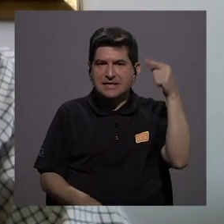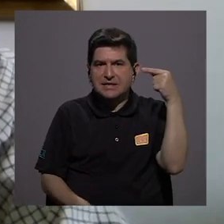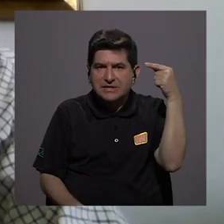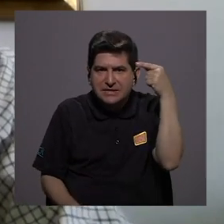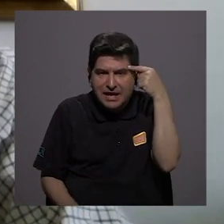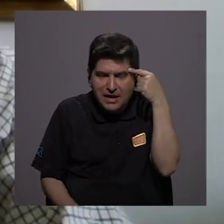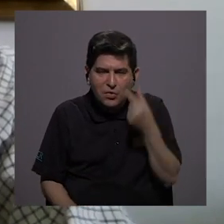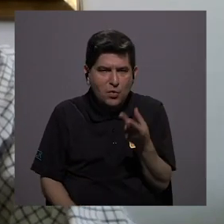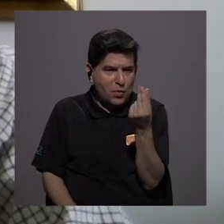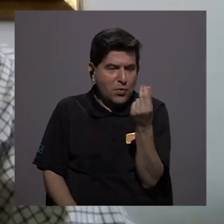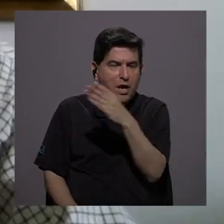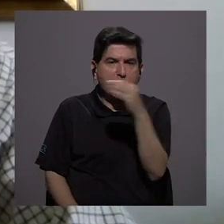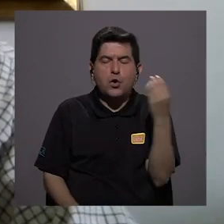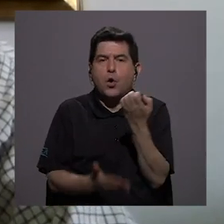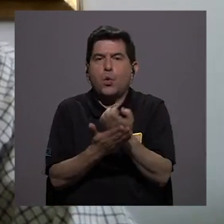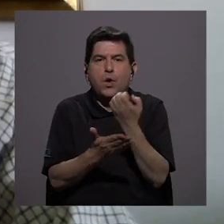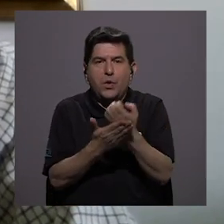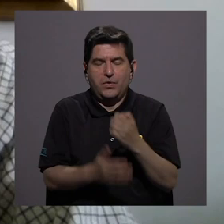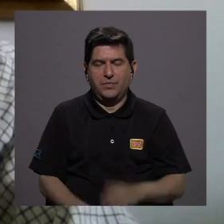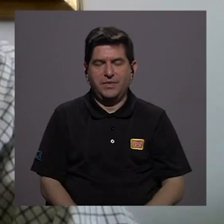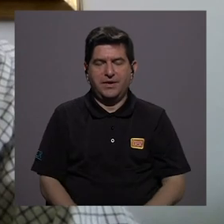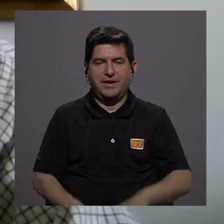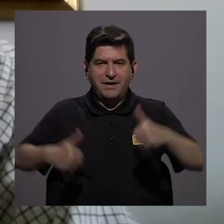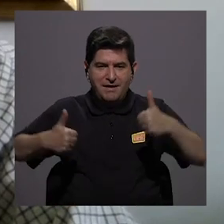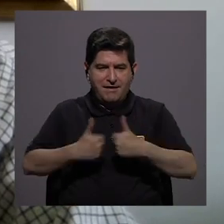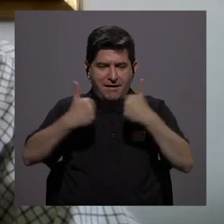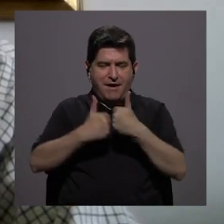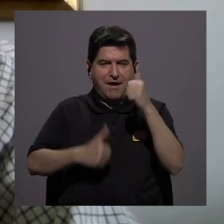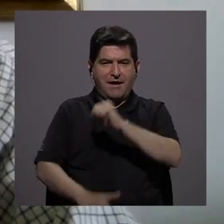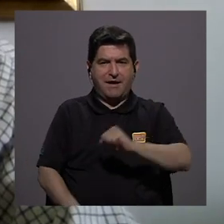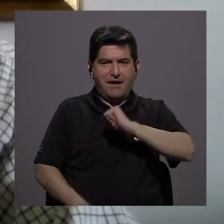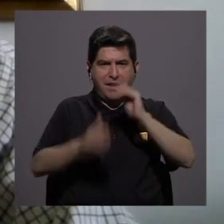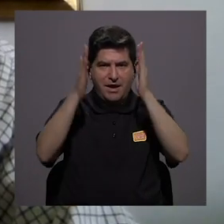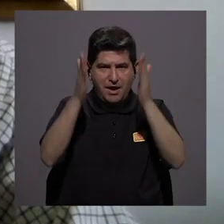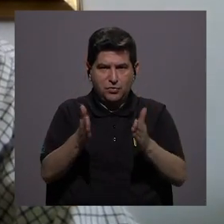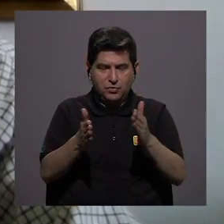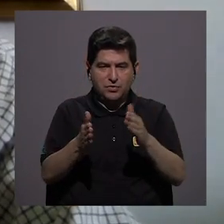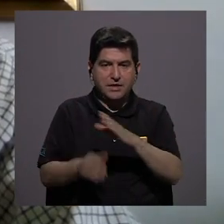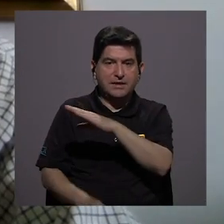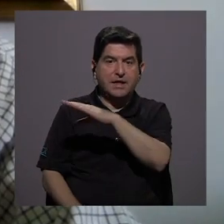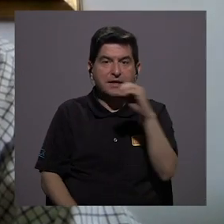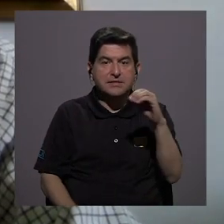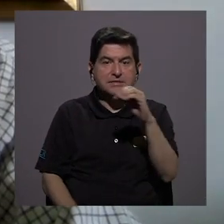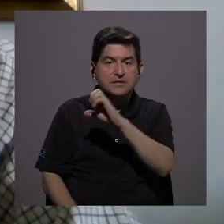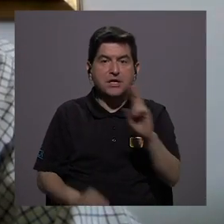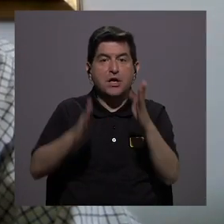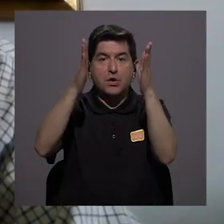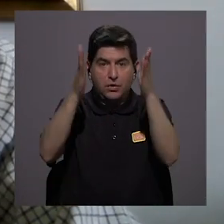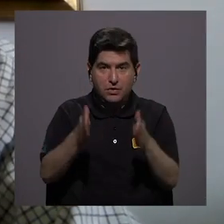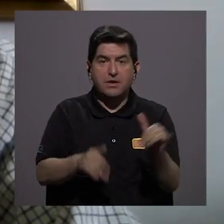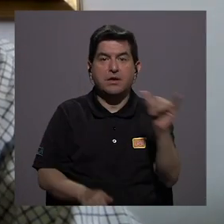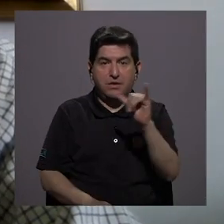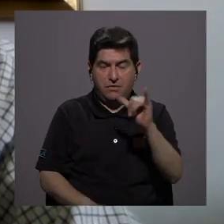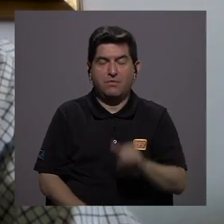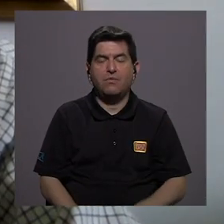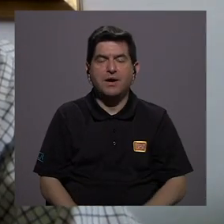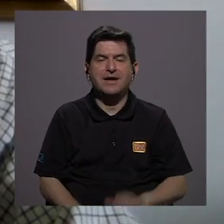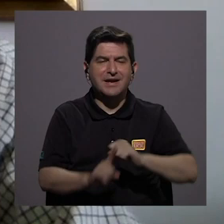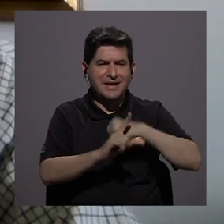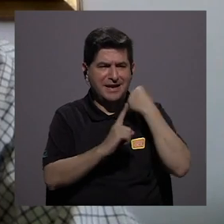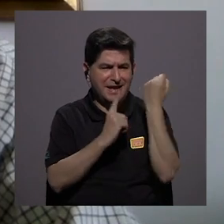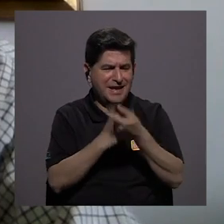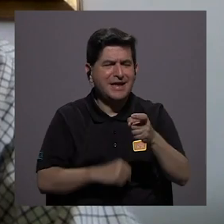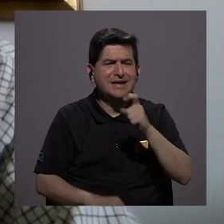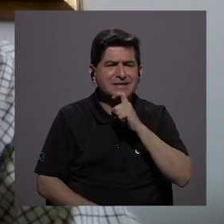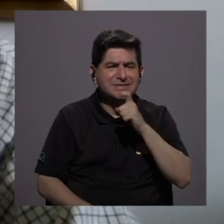posterior. Entonces, parte del gran reto que tienen las autoridades y que tenemos los costarricenses es cómo manejar, en una situación